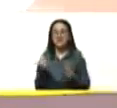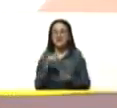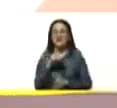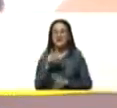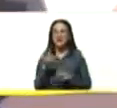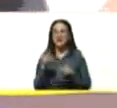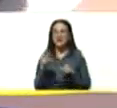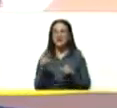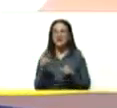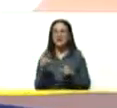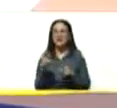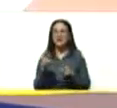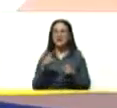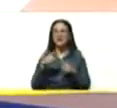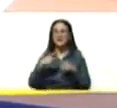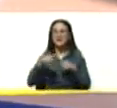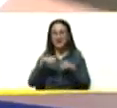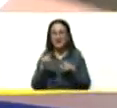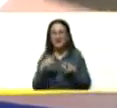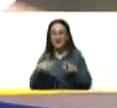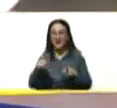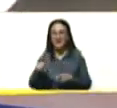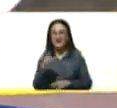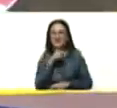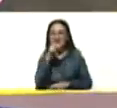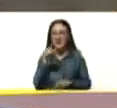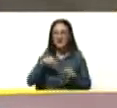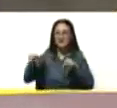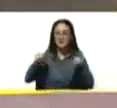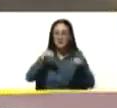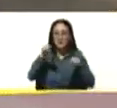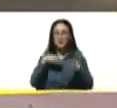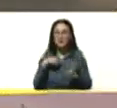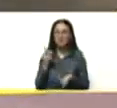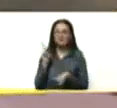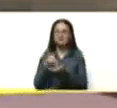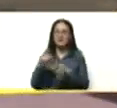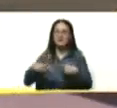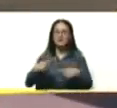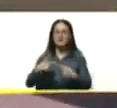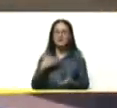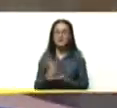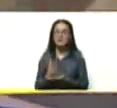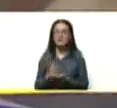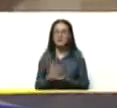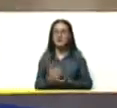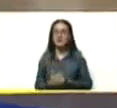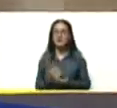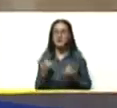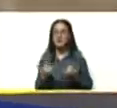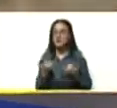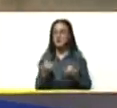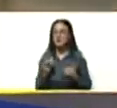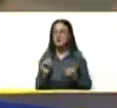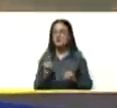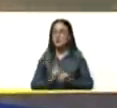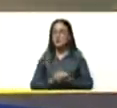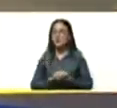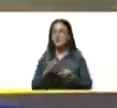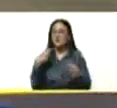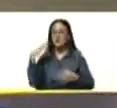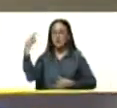Transferencia, como la de Pedrera, aquí la Avenida Baral, recorríamos estas estaciones. Bueno, aquí estamos y nosotros desde un mismo momento en que fuimos escogidos